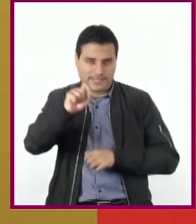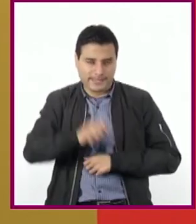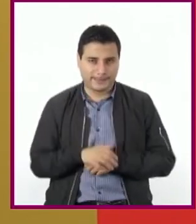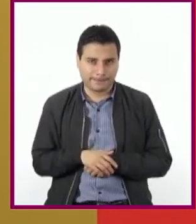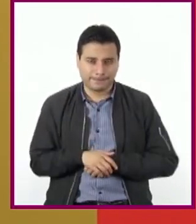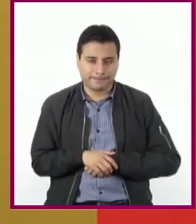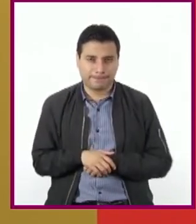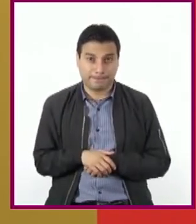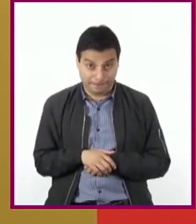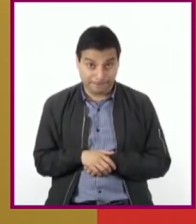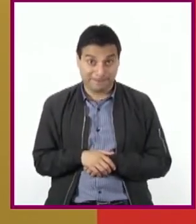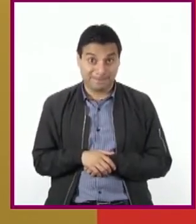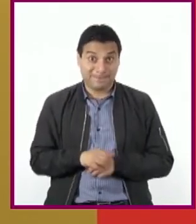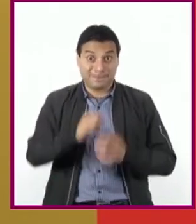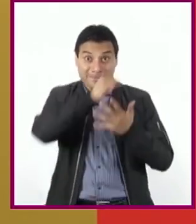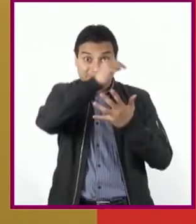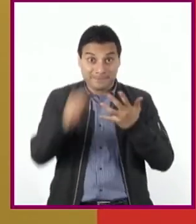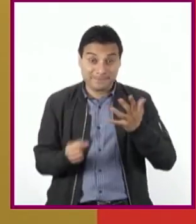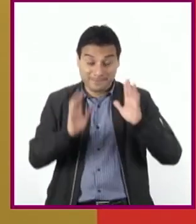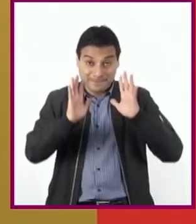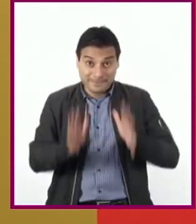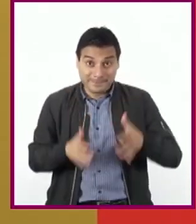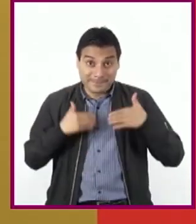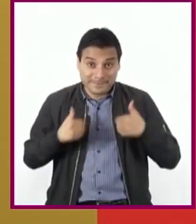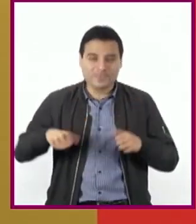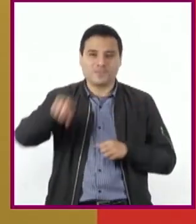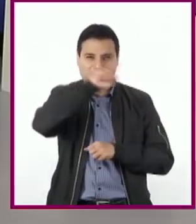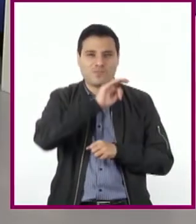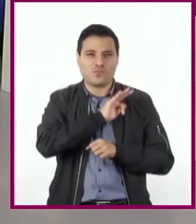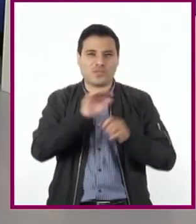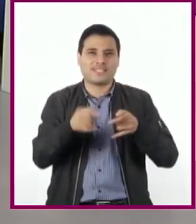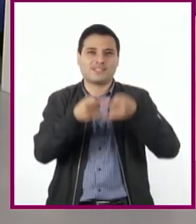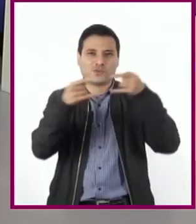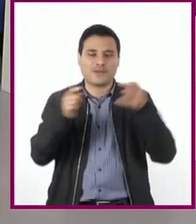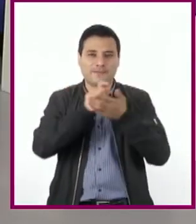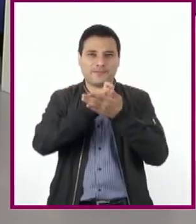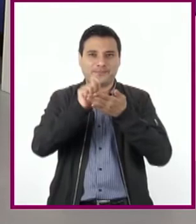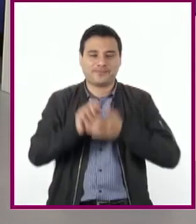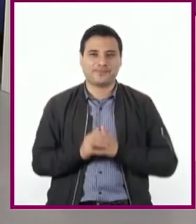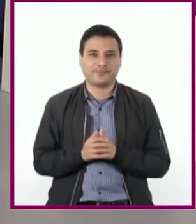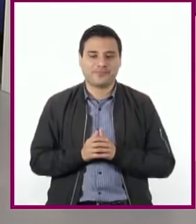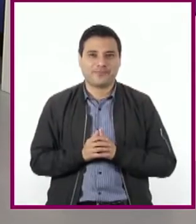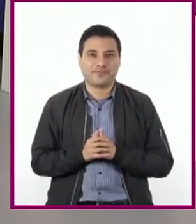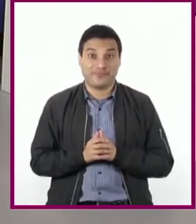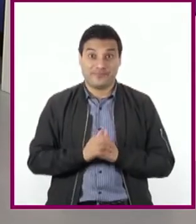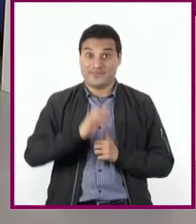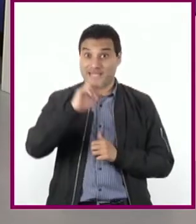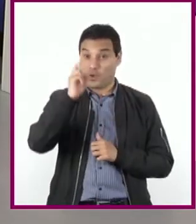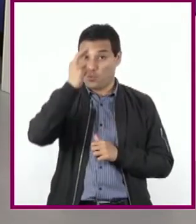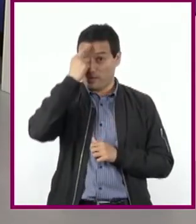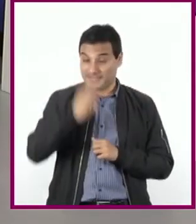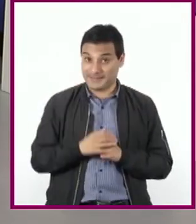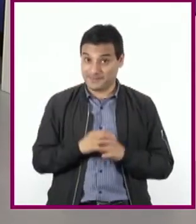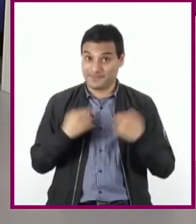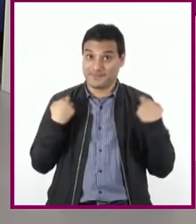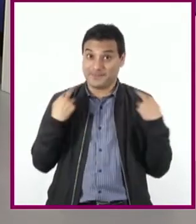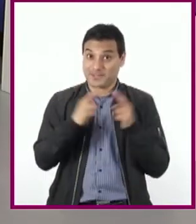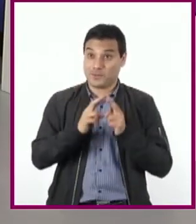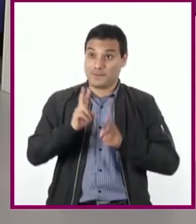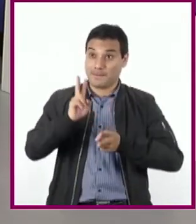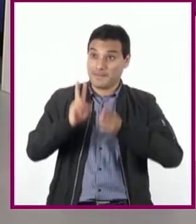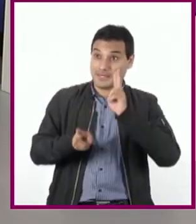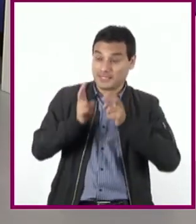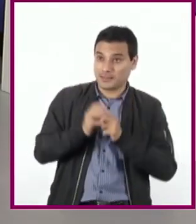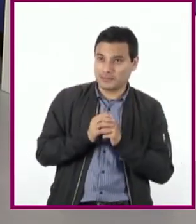elementos básicos, están listos para construir su historia. De ser posible, acuerden con sus profesores qué formato le